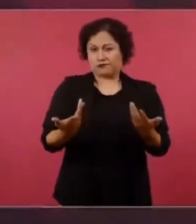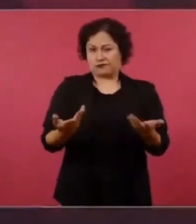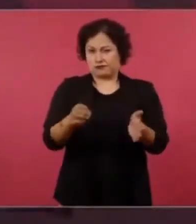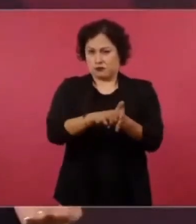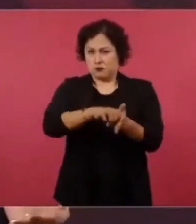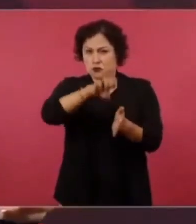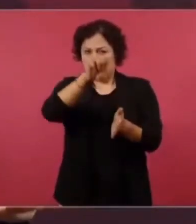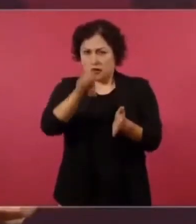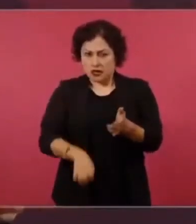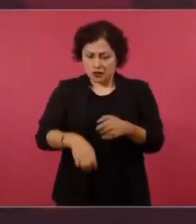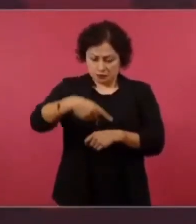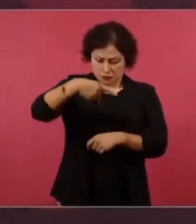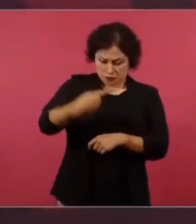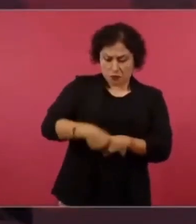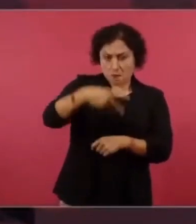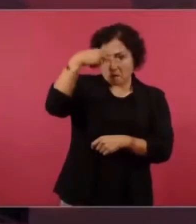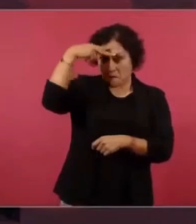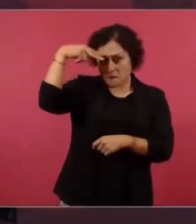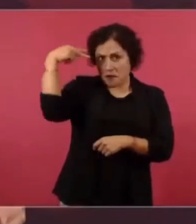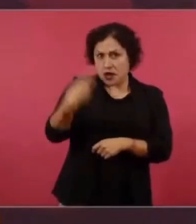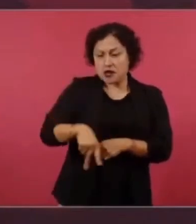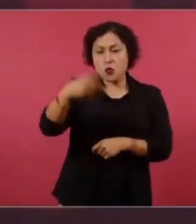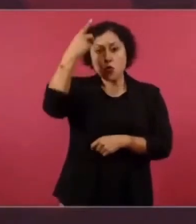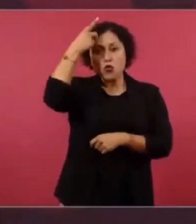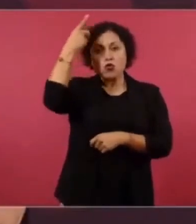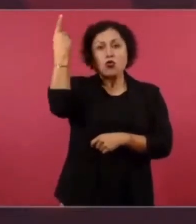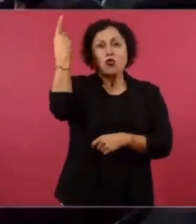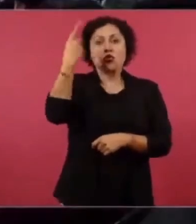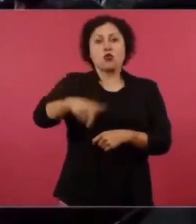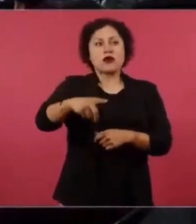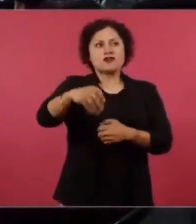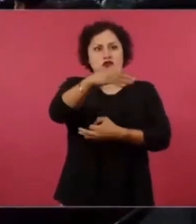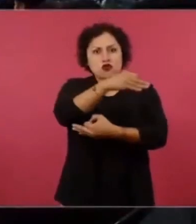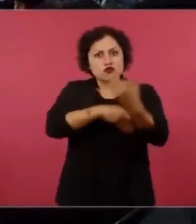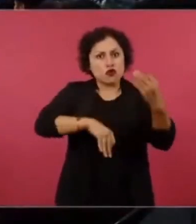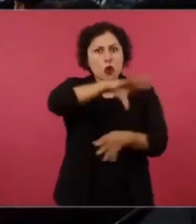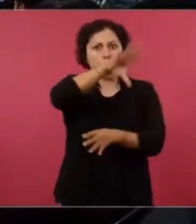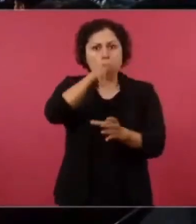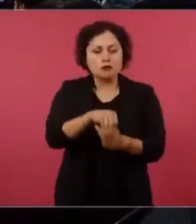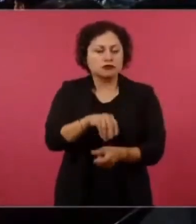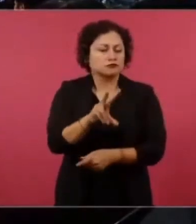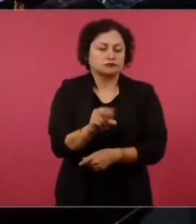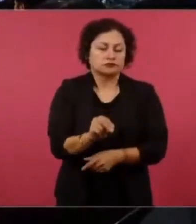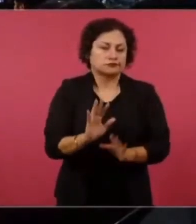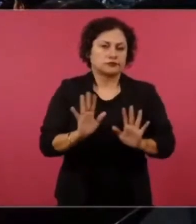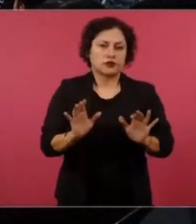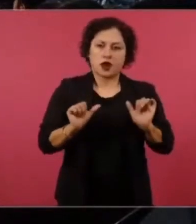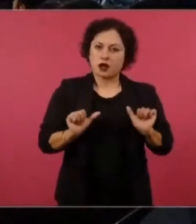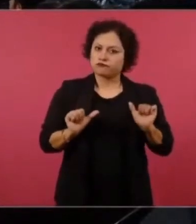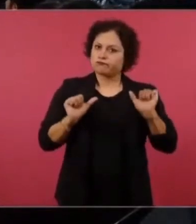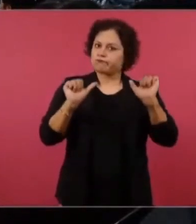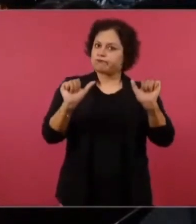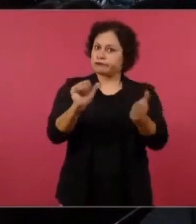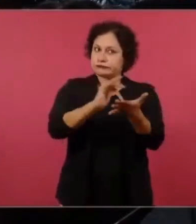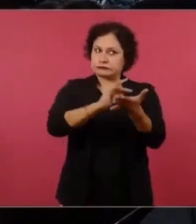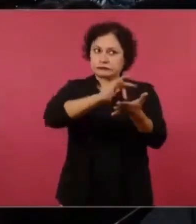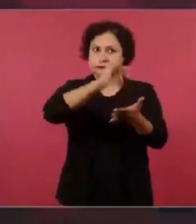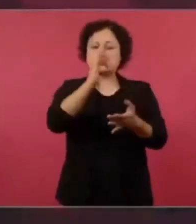pues no todos, pero muchos bienes, porque afortunadamente México tiene muchos recursos naturales,